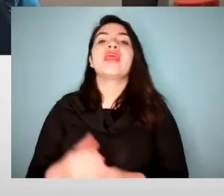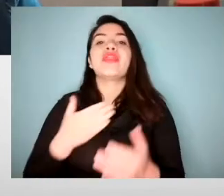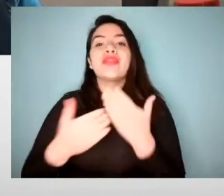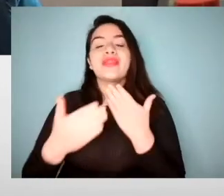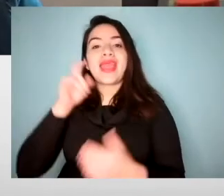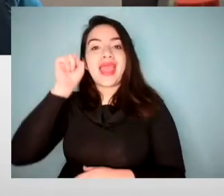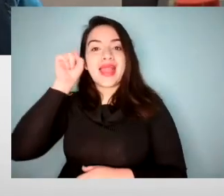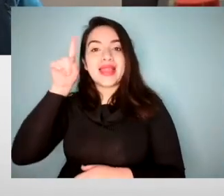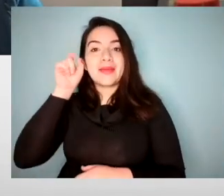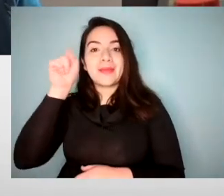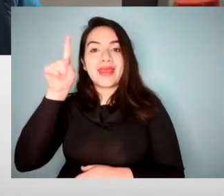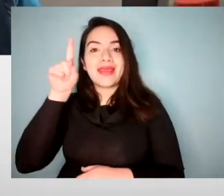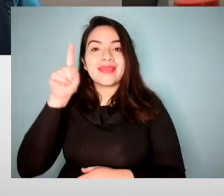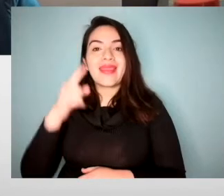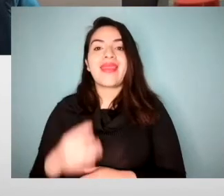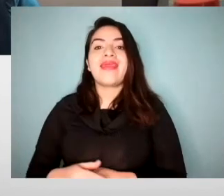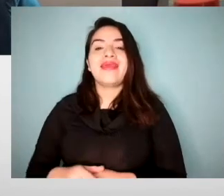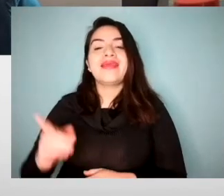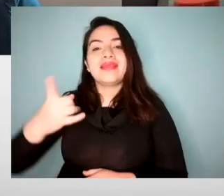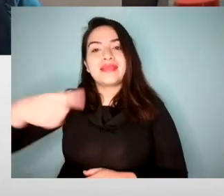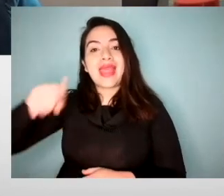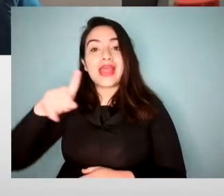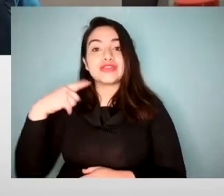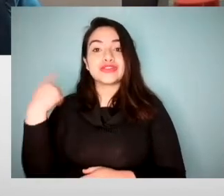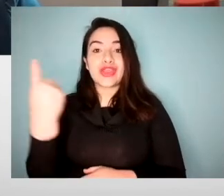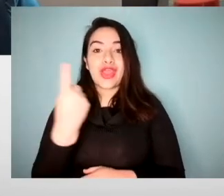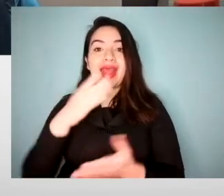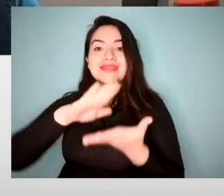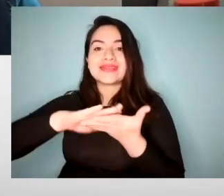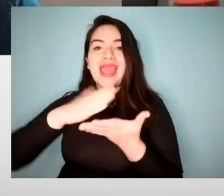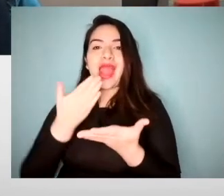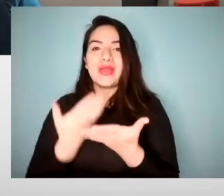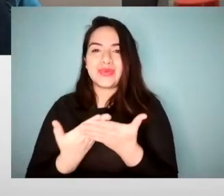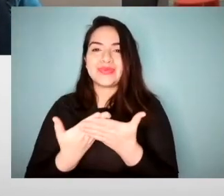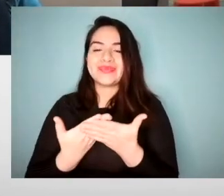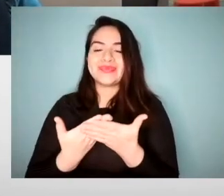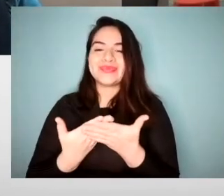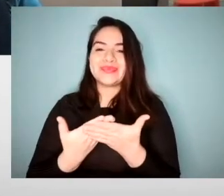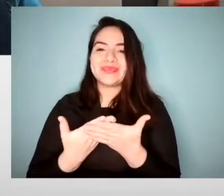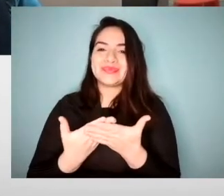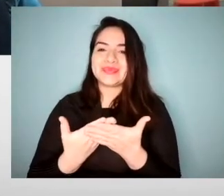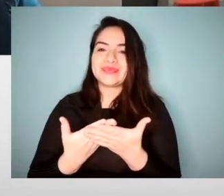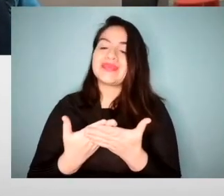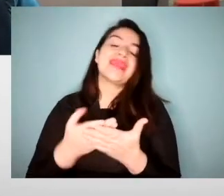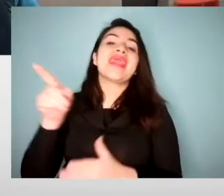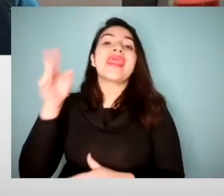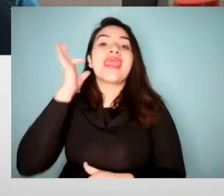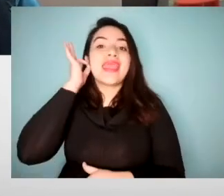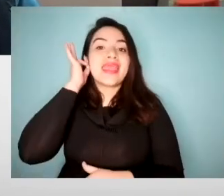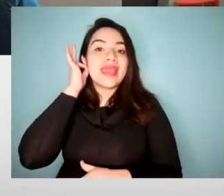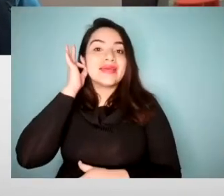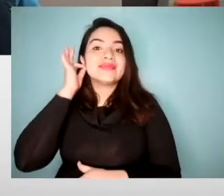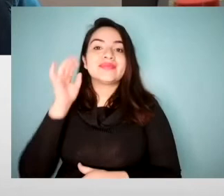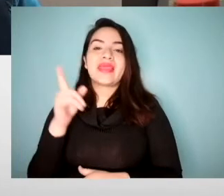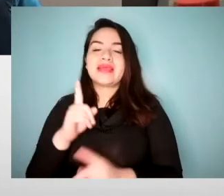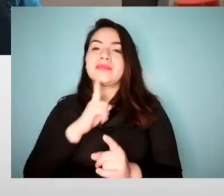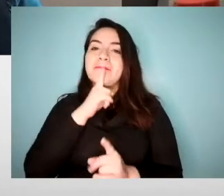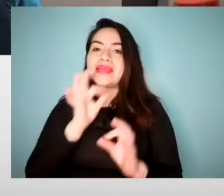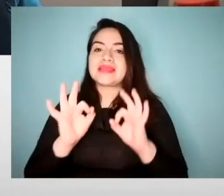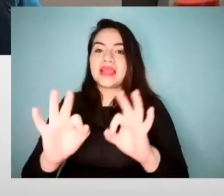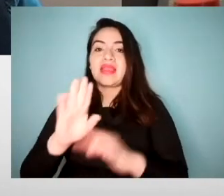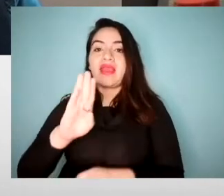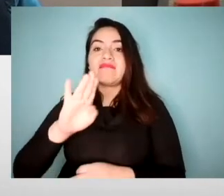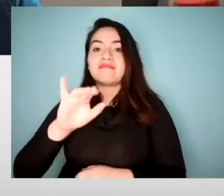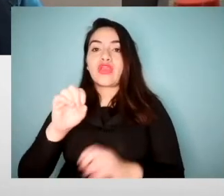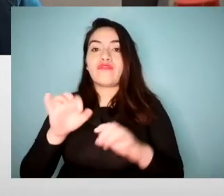estaba insertando en el National Institute of Health en Bethesda. Y ella era una especialista en bioinformática estructural y